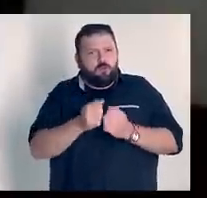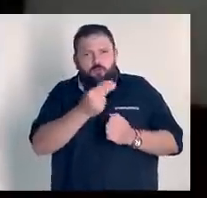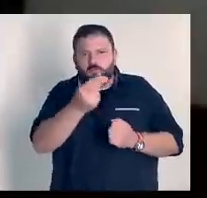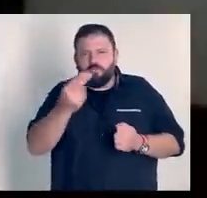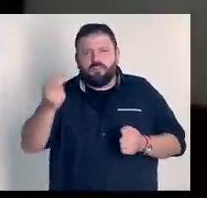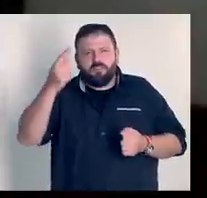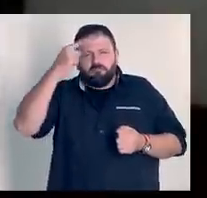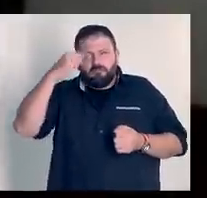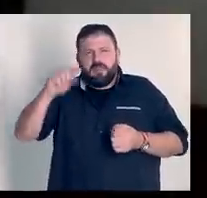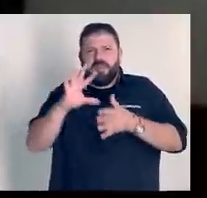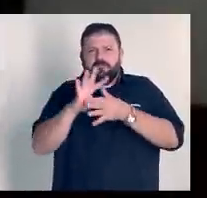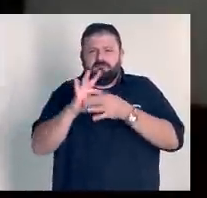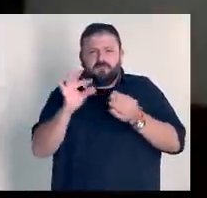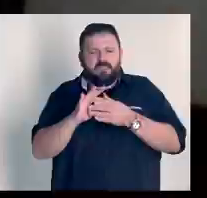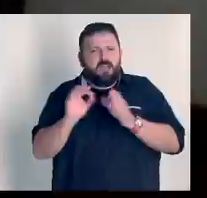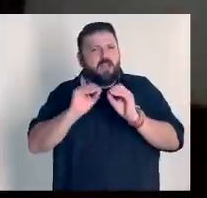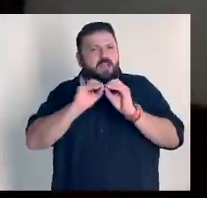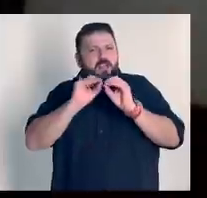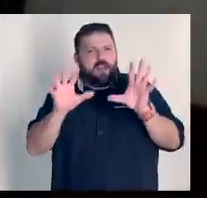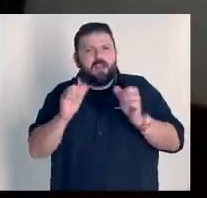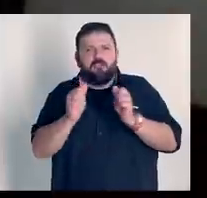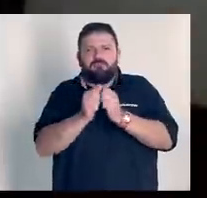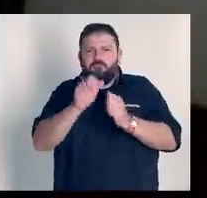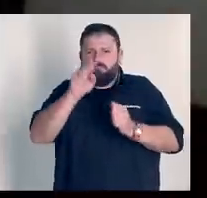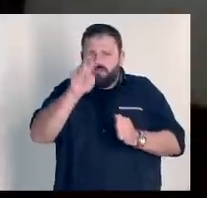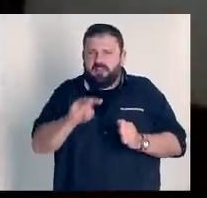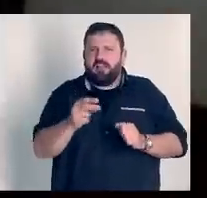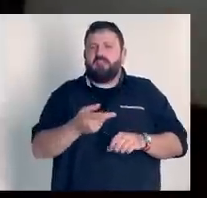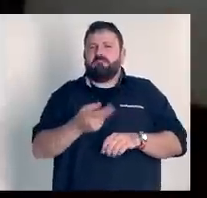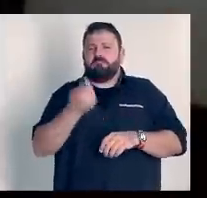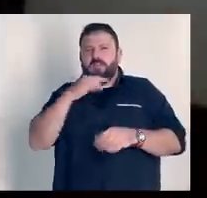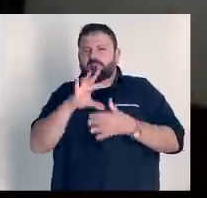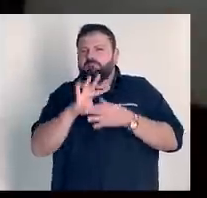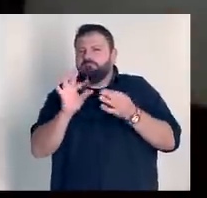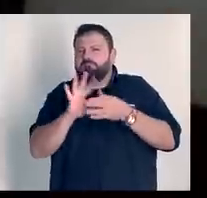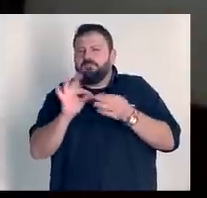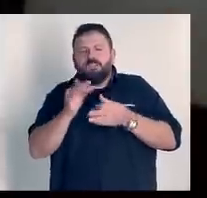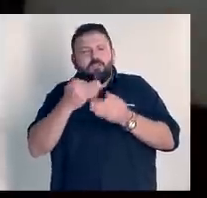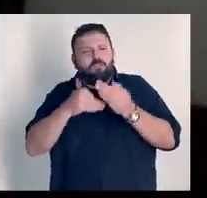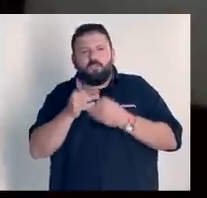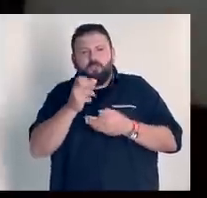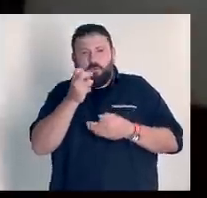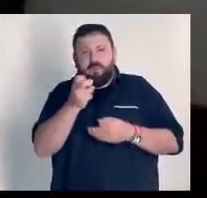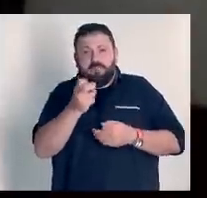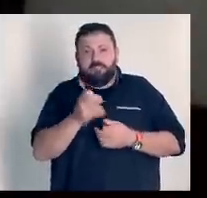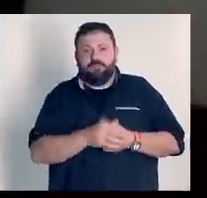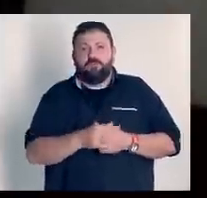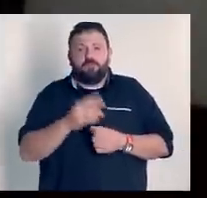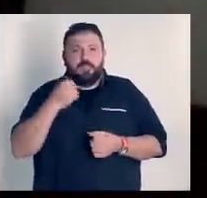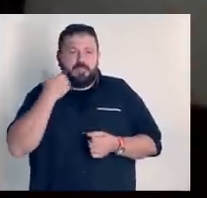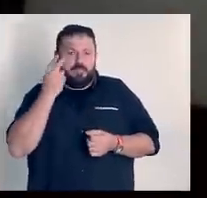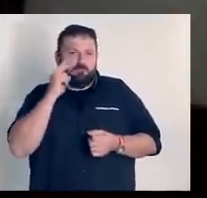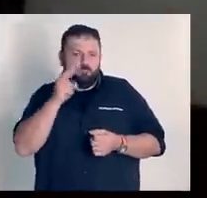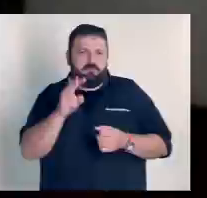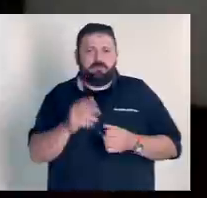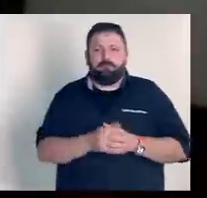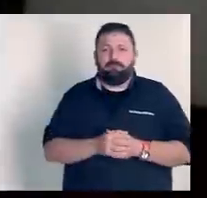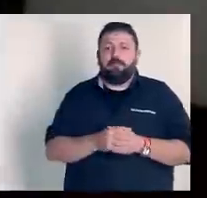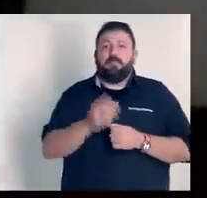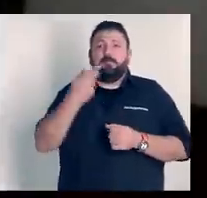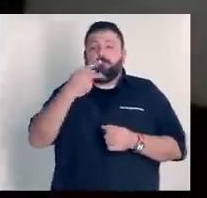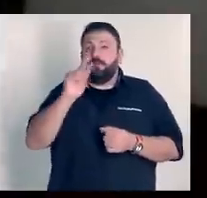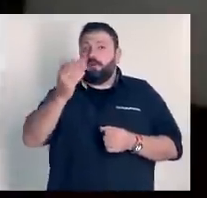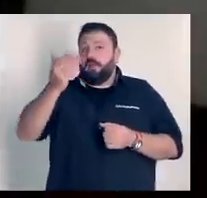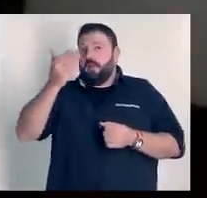muchísima transparencia, con muchísima claridad esto que tenemos que escuchar. Bueno, pues antes de empezar con